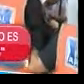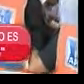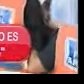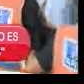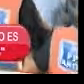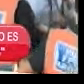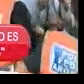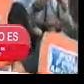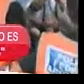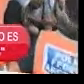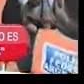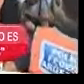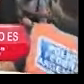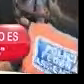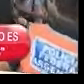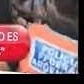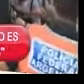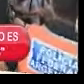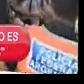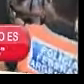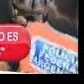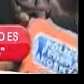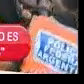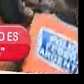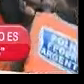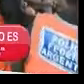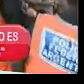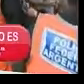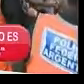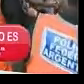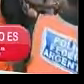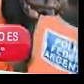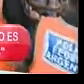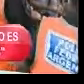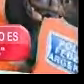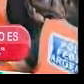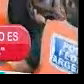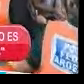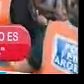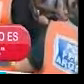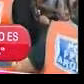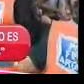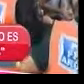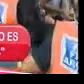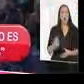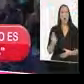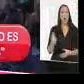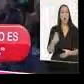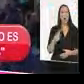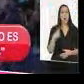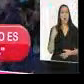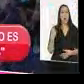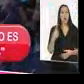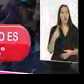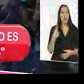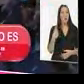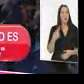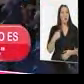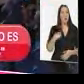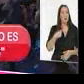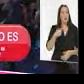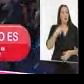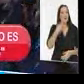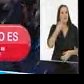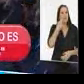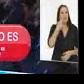Argentina le falta, y esto me parecía a mí que era la misión más importante del gobierno de Macri, es empezar una discusión